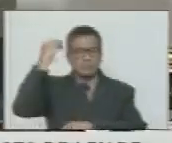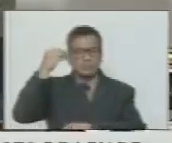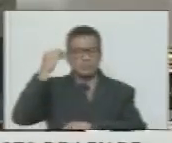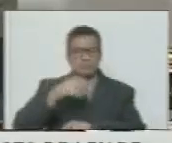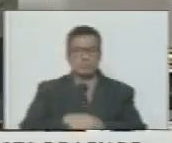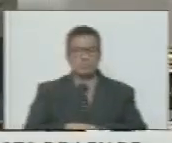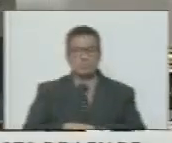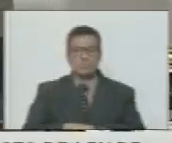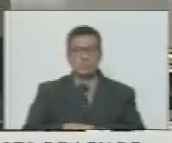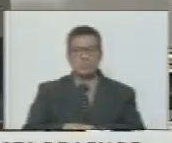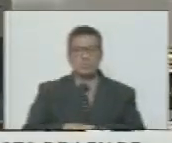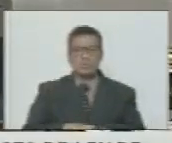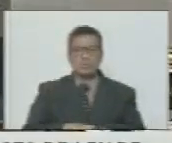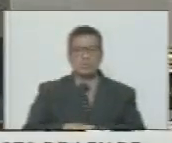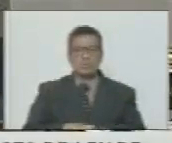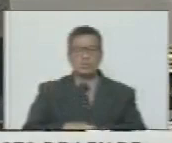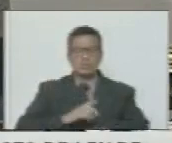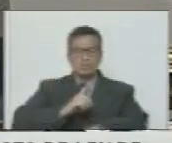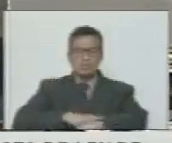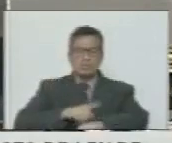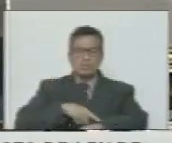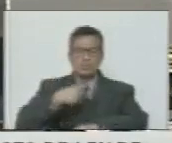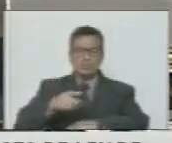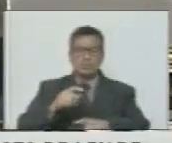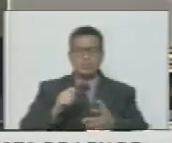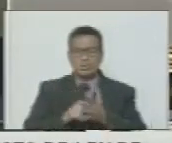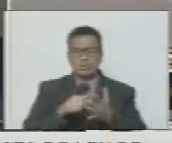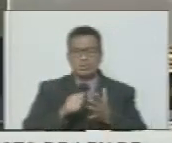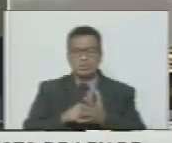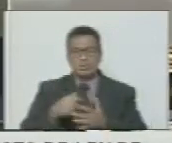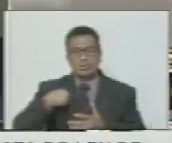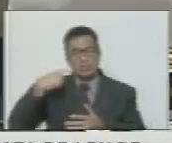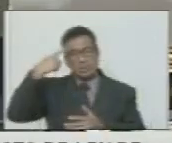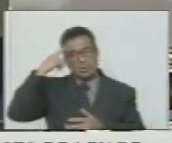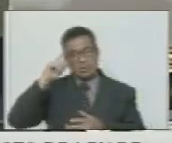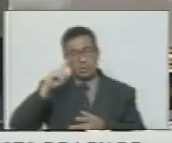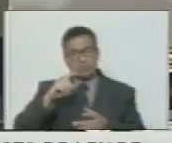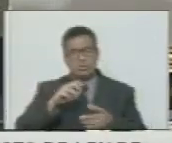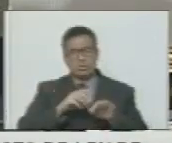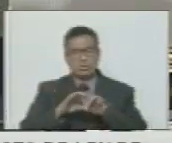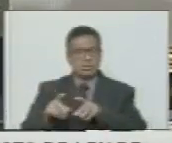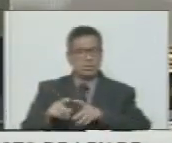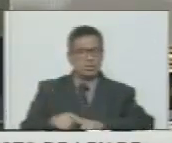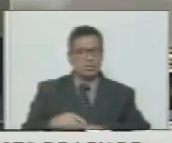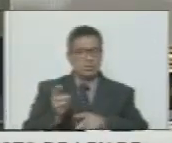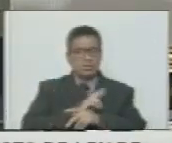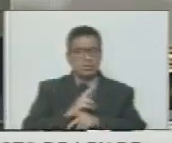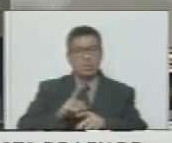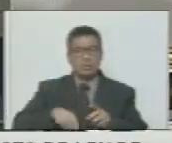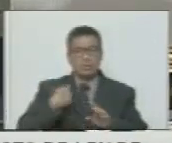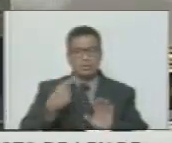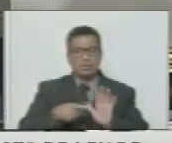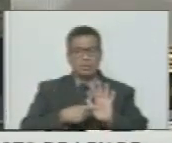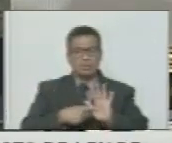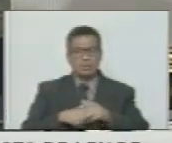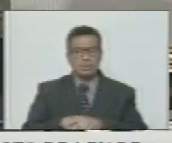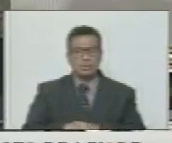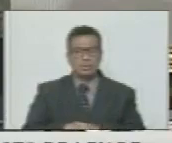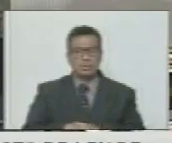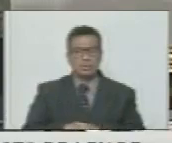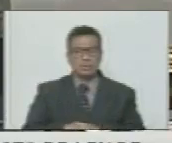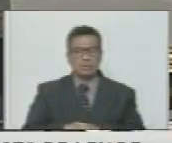En consideración, el diferimiento del punto, al menos que tenga una redacción inmediata que podamos